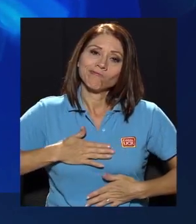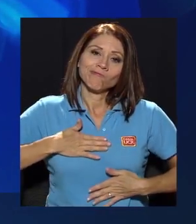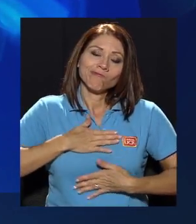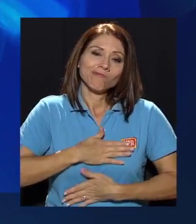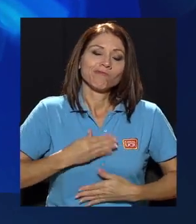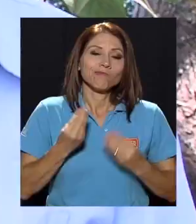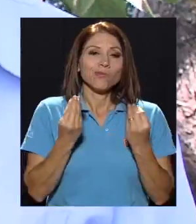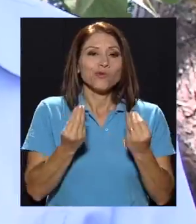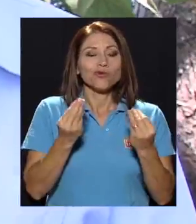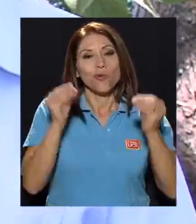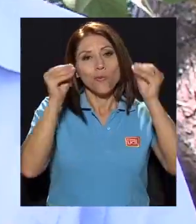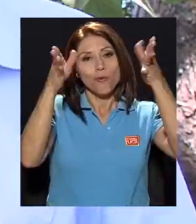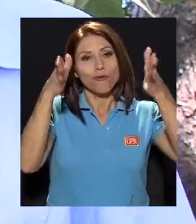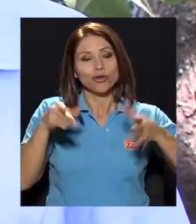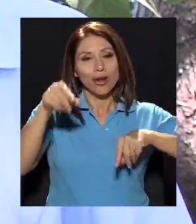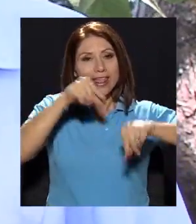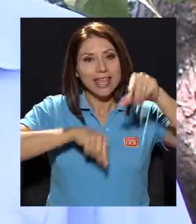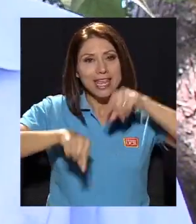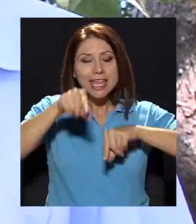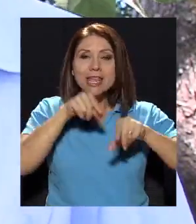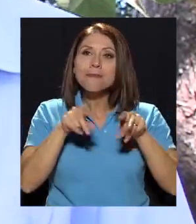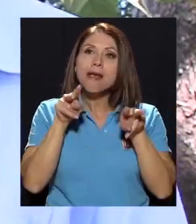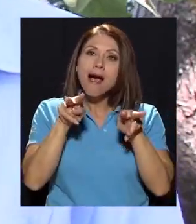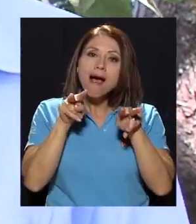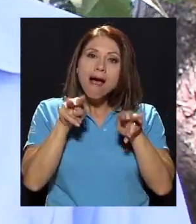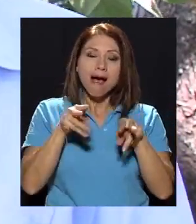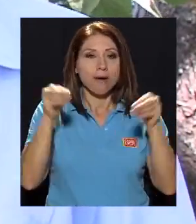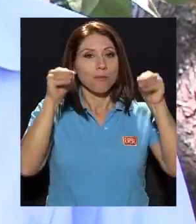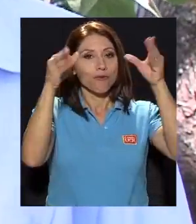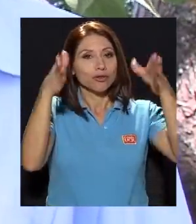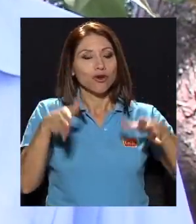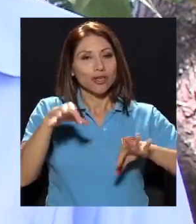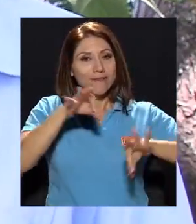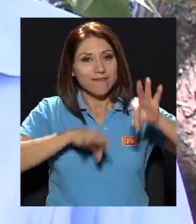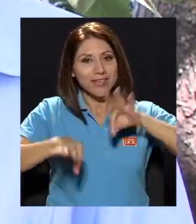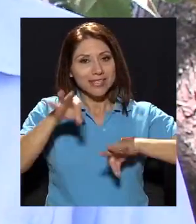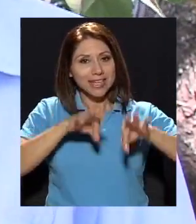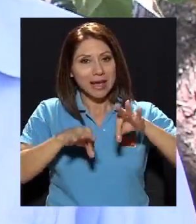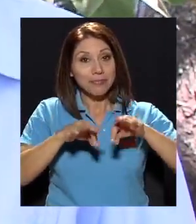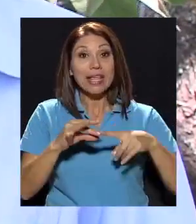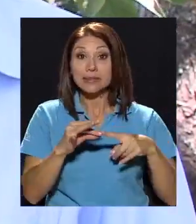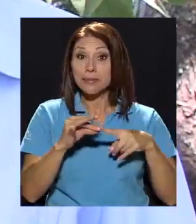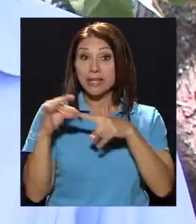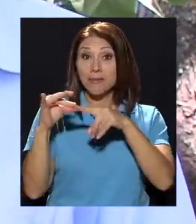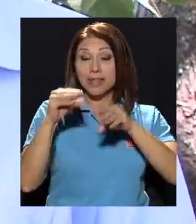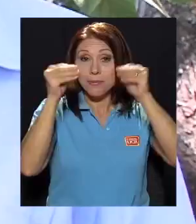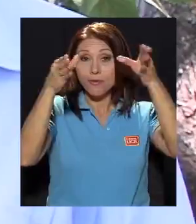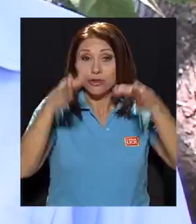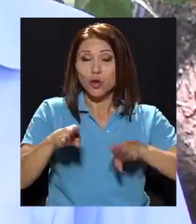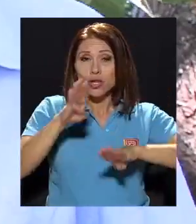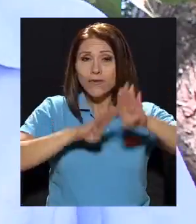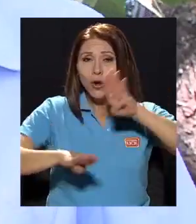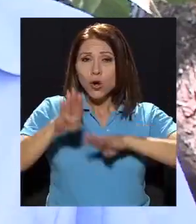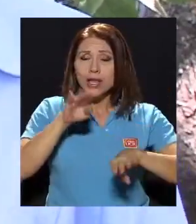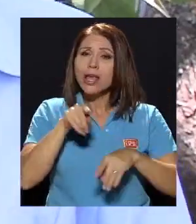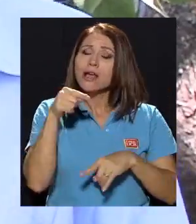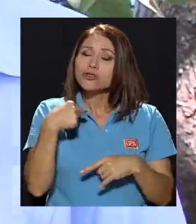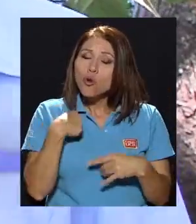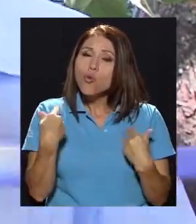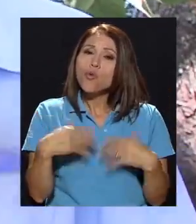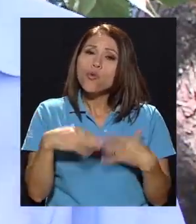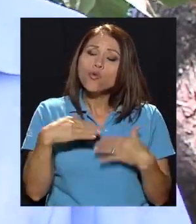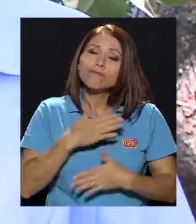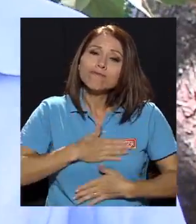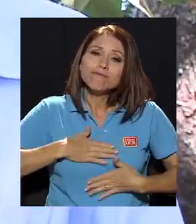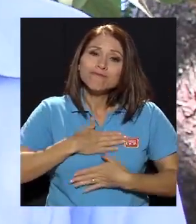de mi profesora de química, del profesor de física y especialmente el de biología. Creo yo